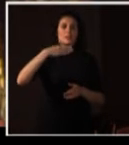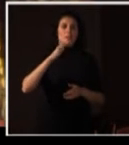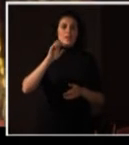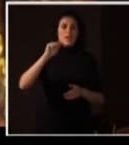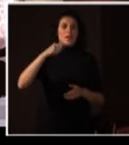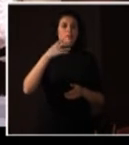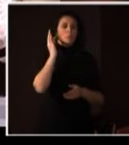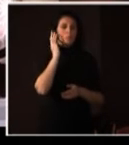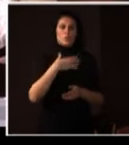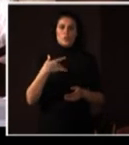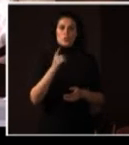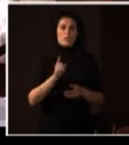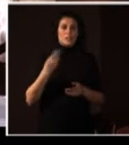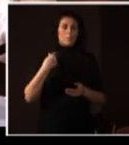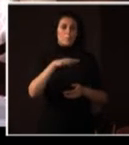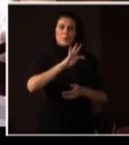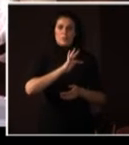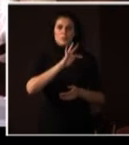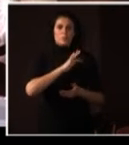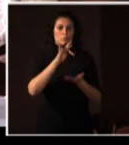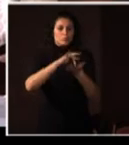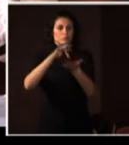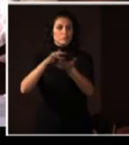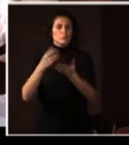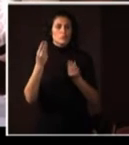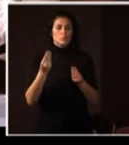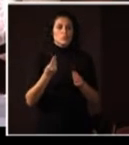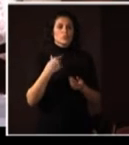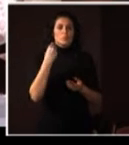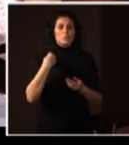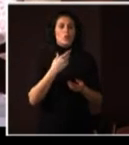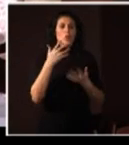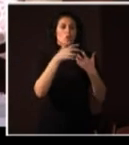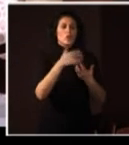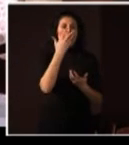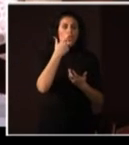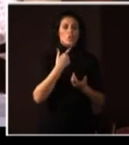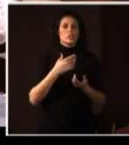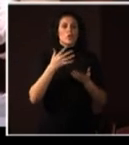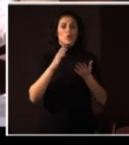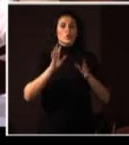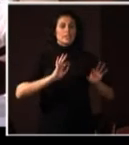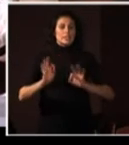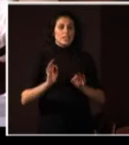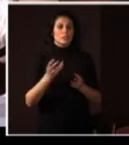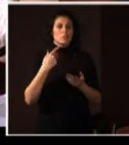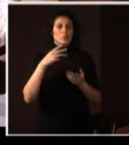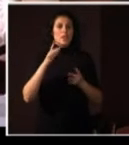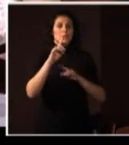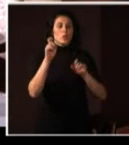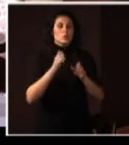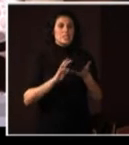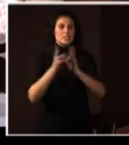también son los premios obtenidos con obras como Los colores de la guerra o las obras de teatro como Para seguir quemando